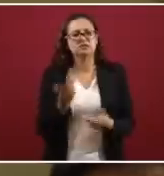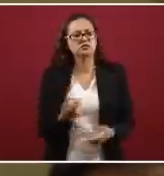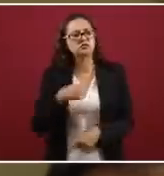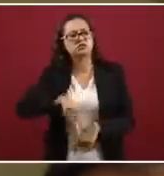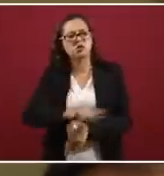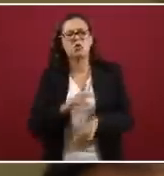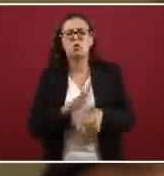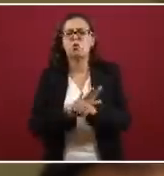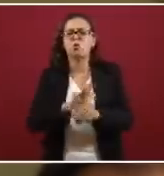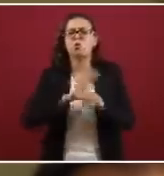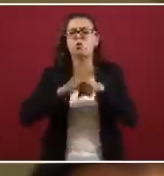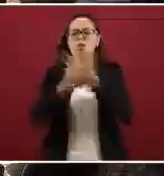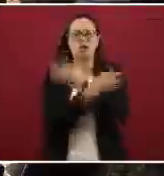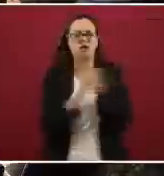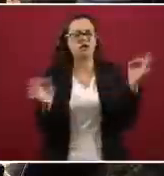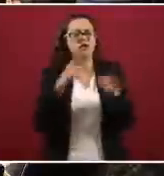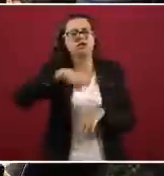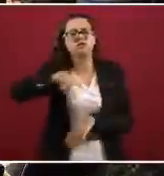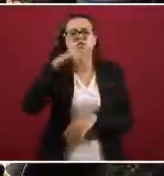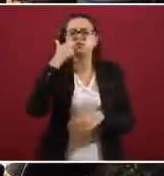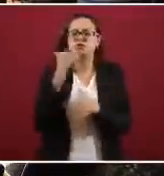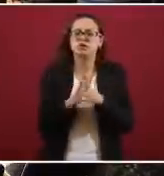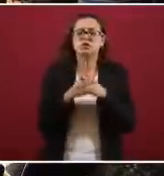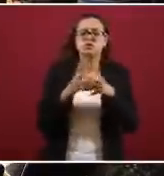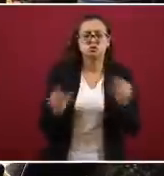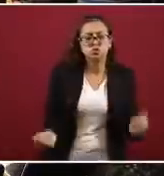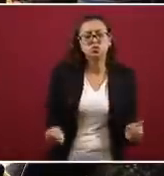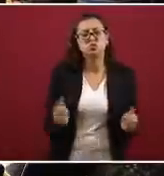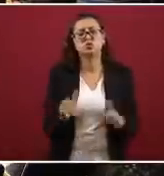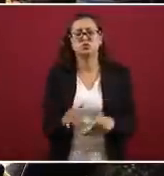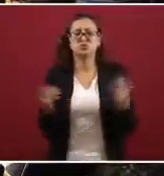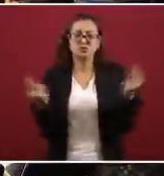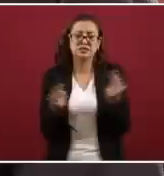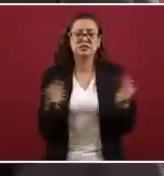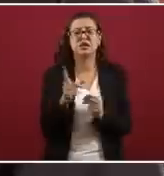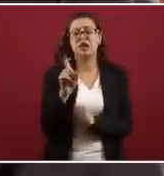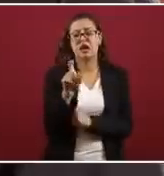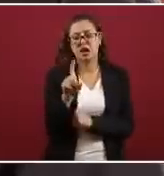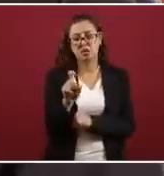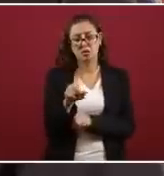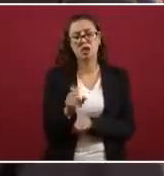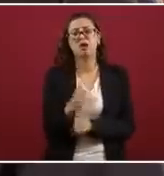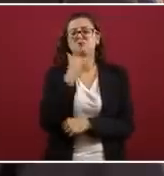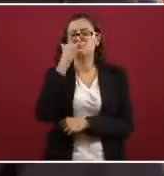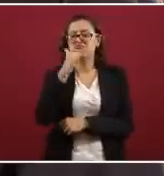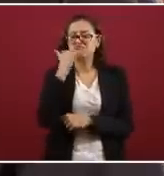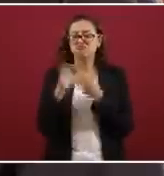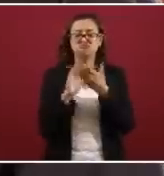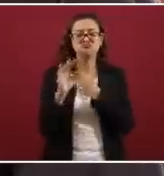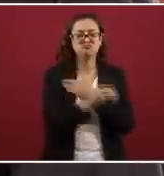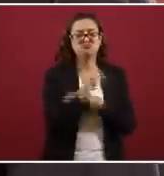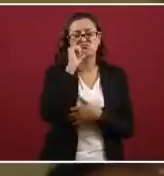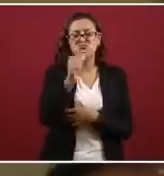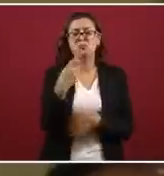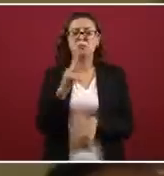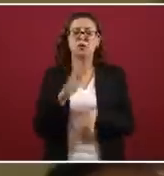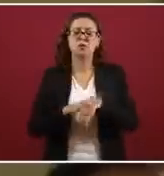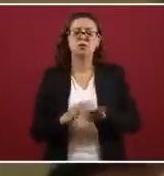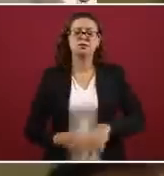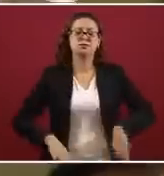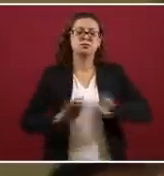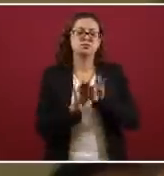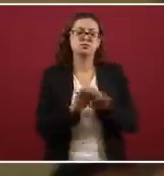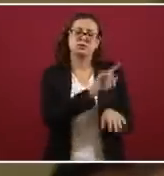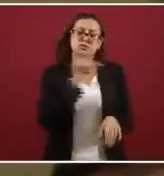les envía a estas personas que quieren solución, que necesitan agua potable sin contaminar y sobre todo que esperan que